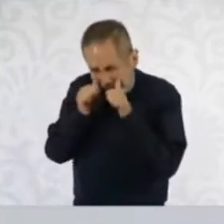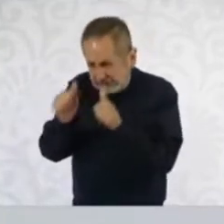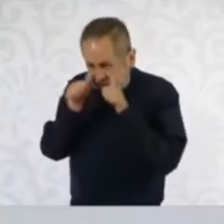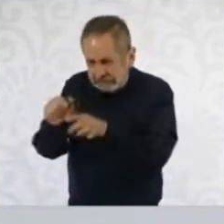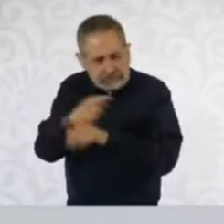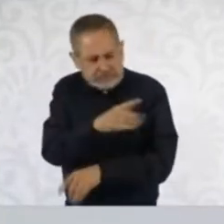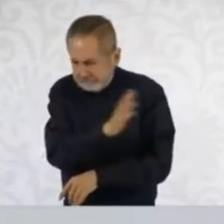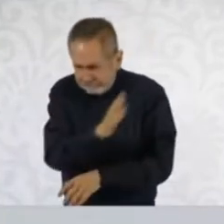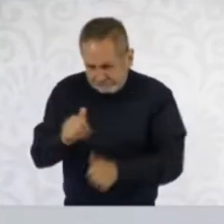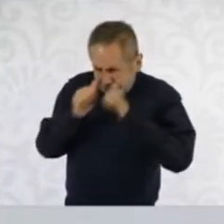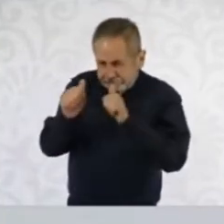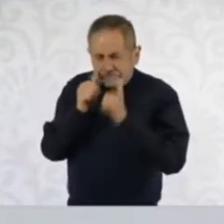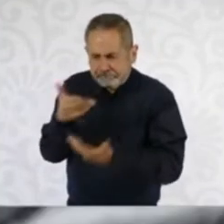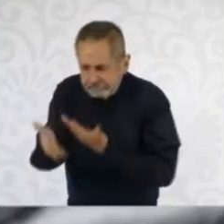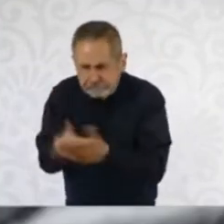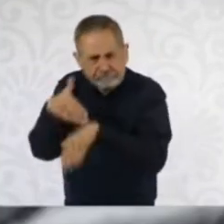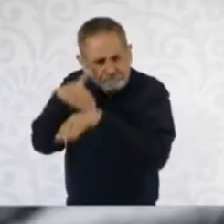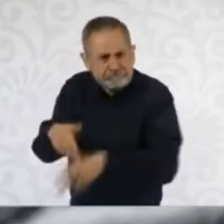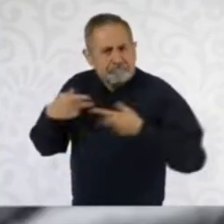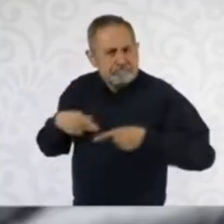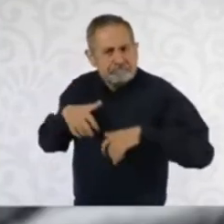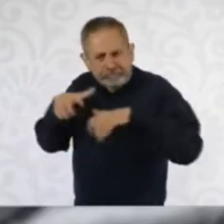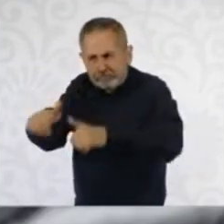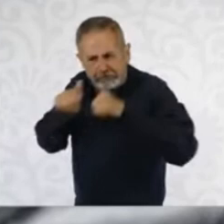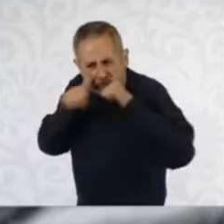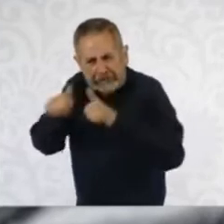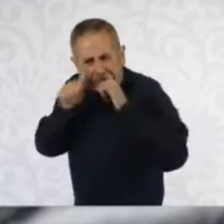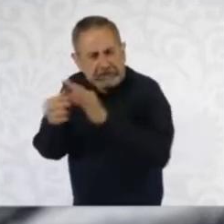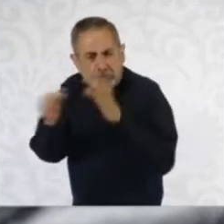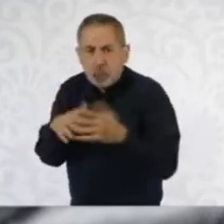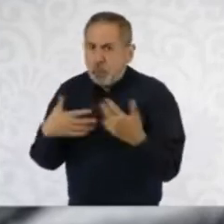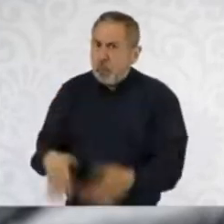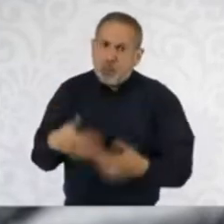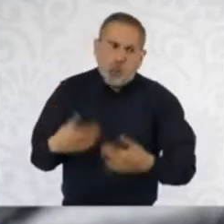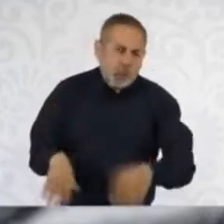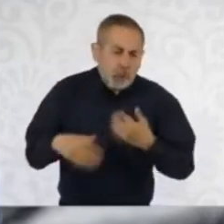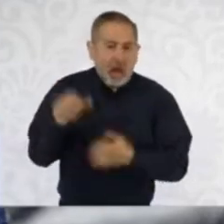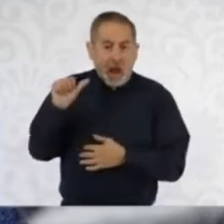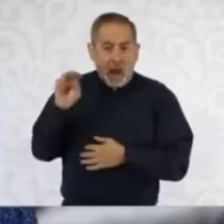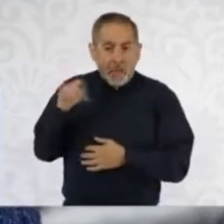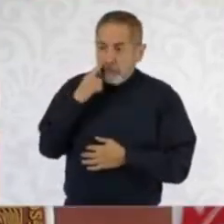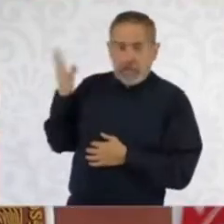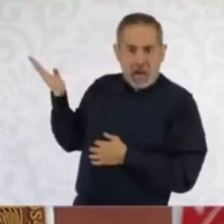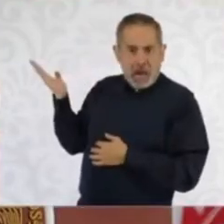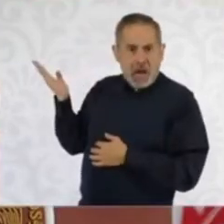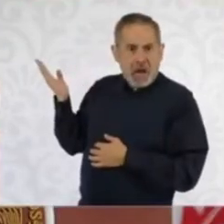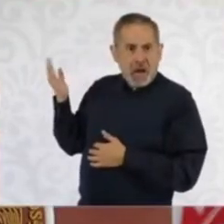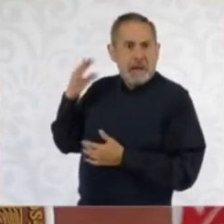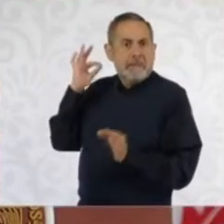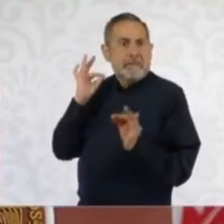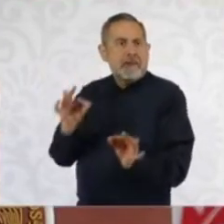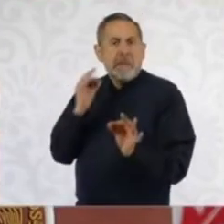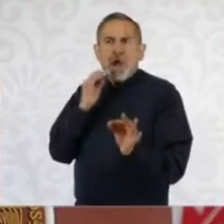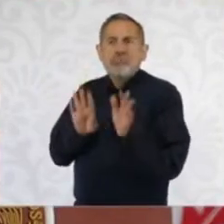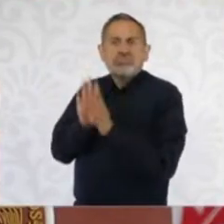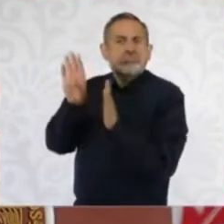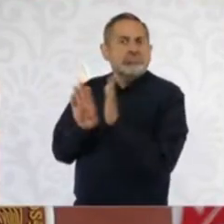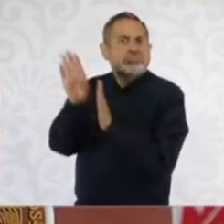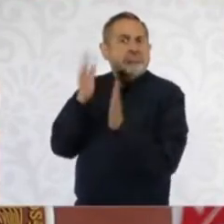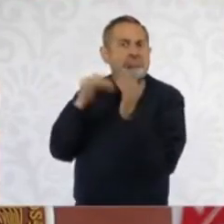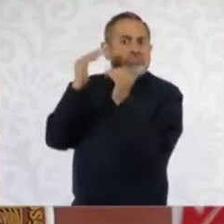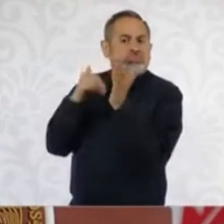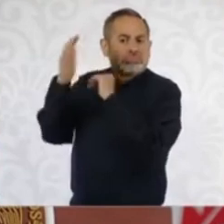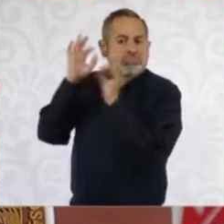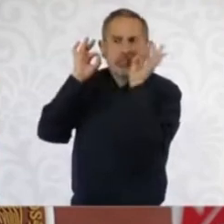Está al servicio del pueblo, con todos los logros del presidente López Obrador que se ven aquí. Y cuando nosotros